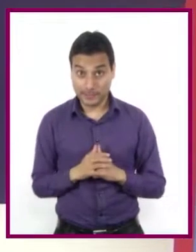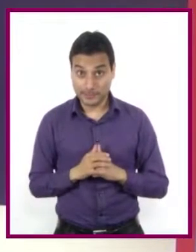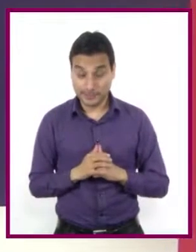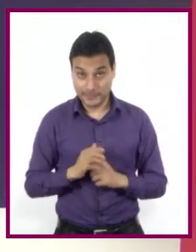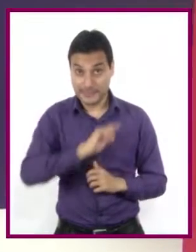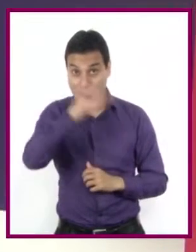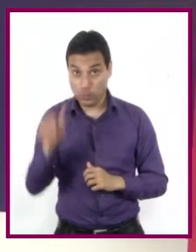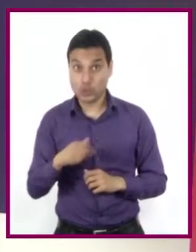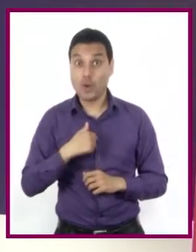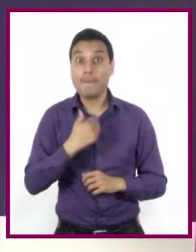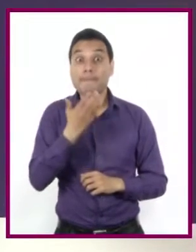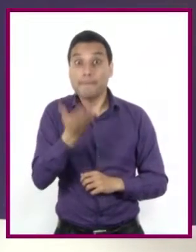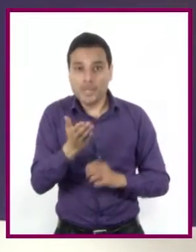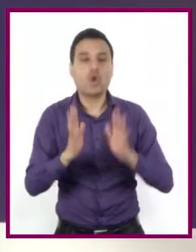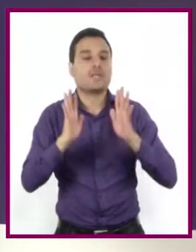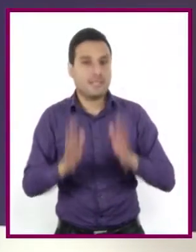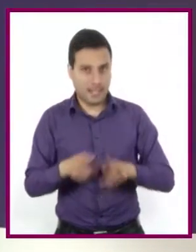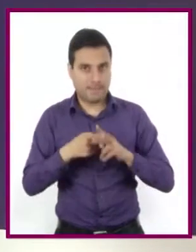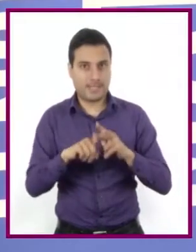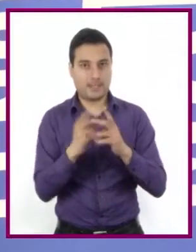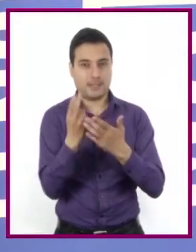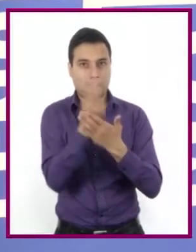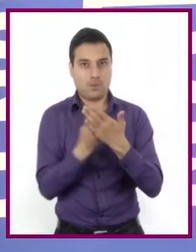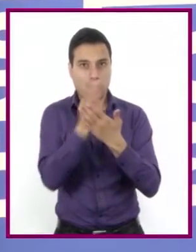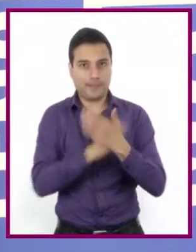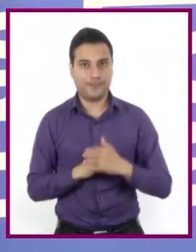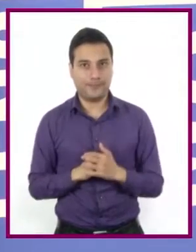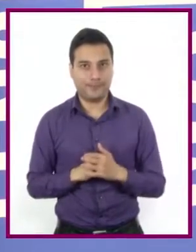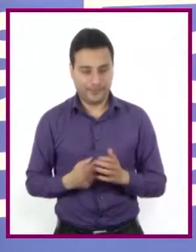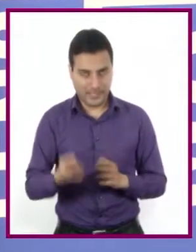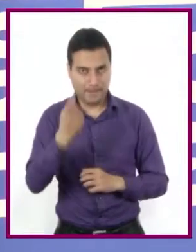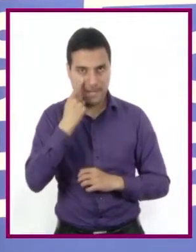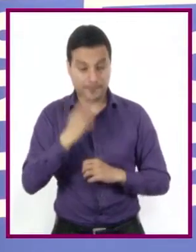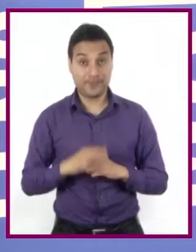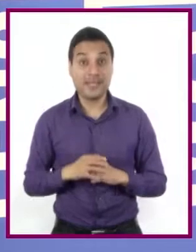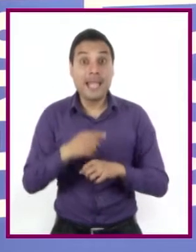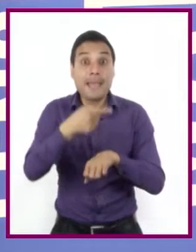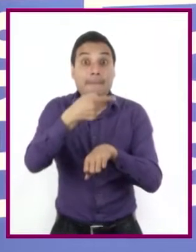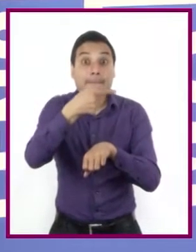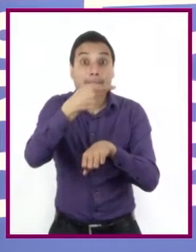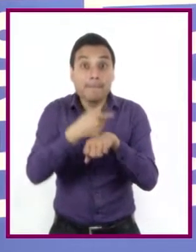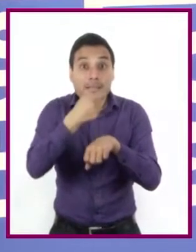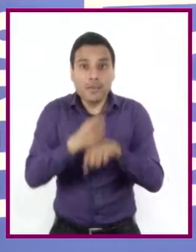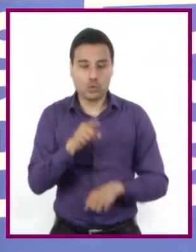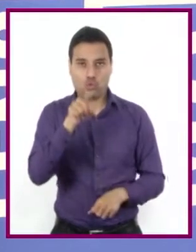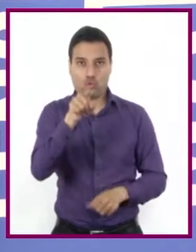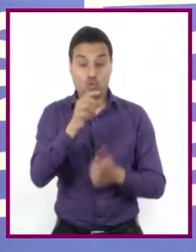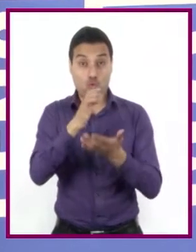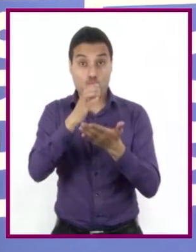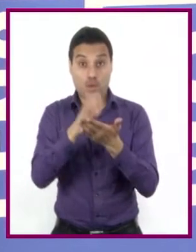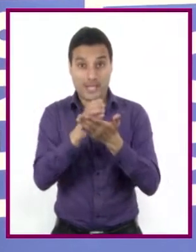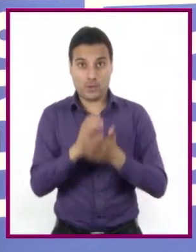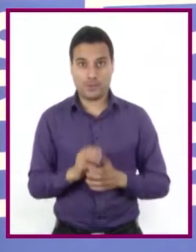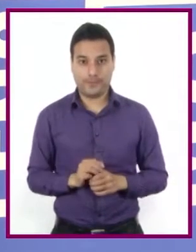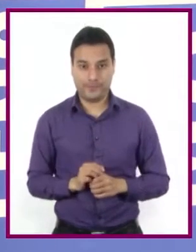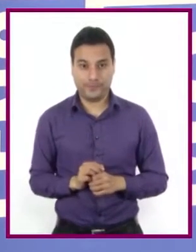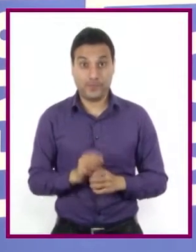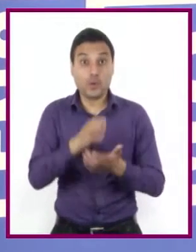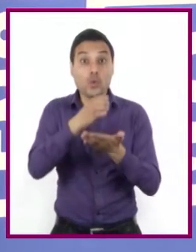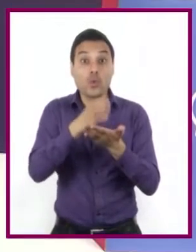cuando yo se los pida, comenzaremos. Primero, van a colocar su cuaderno sobre su